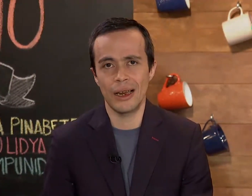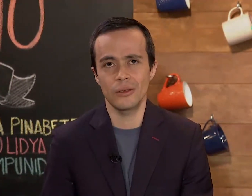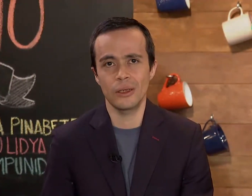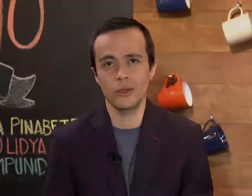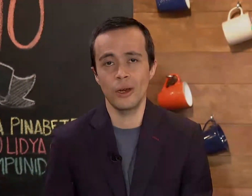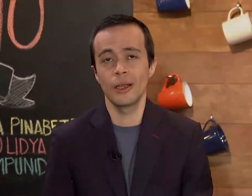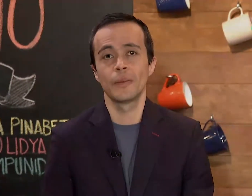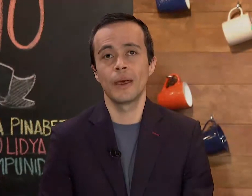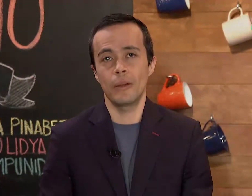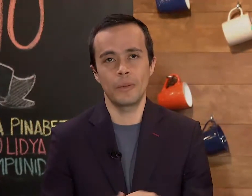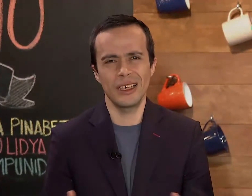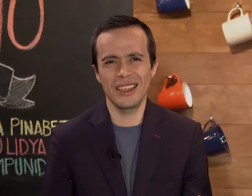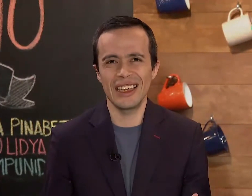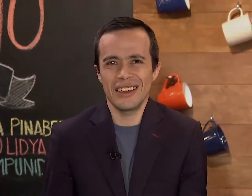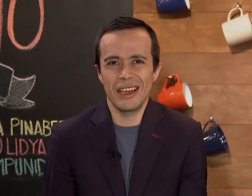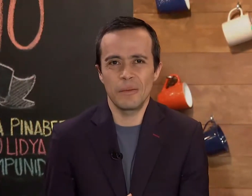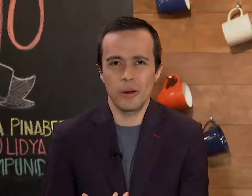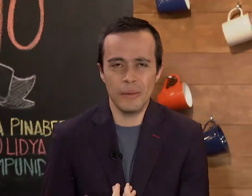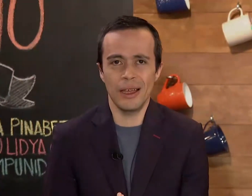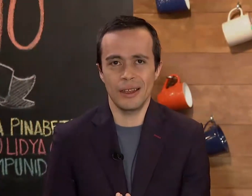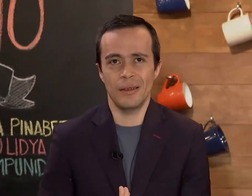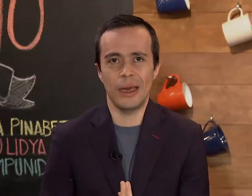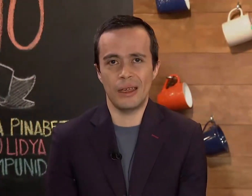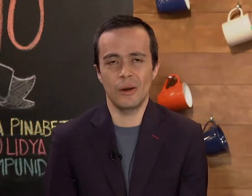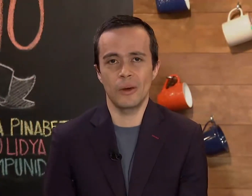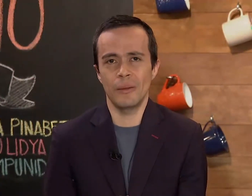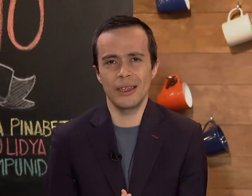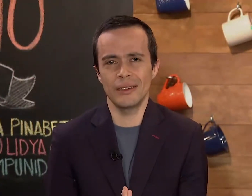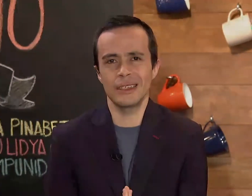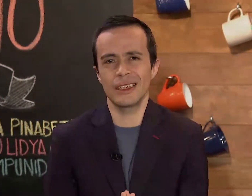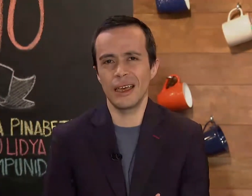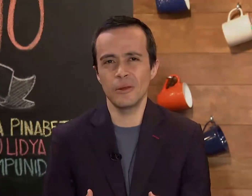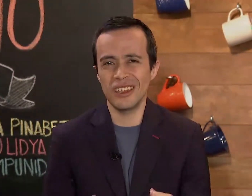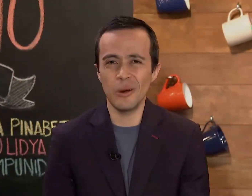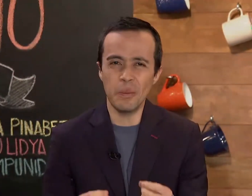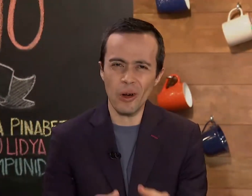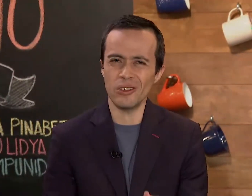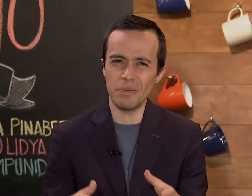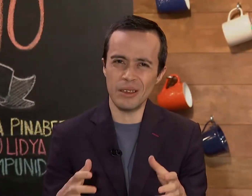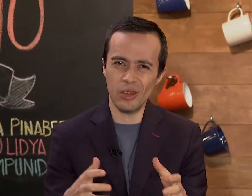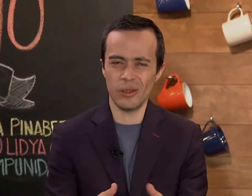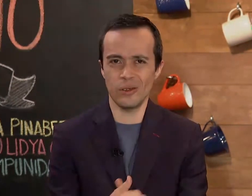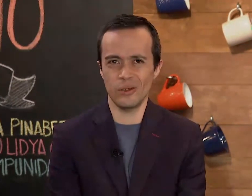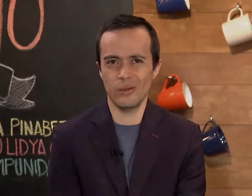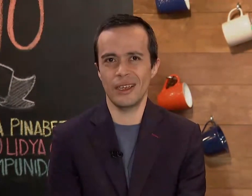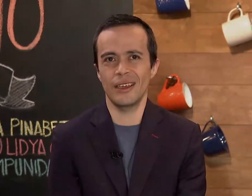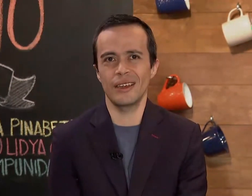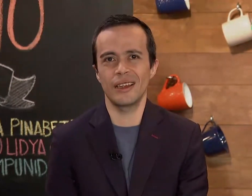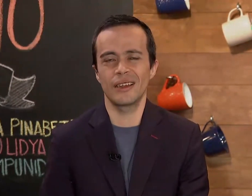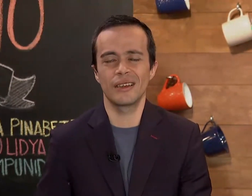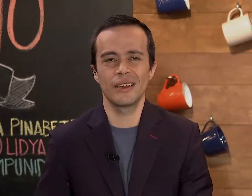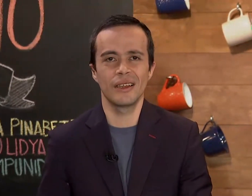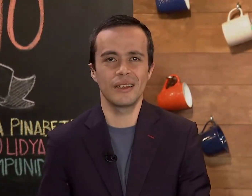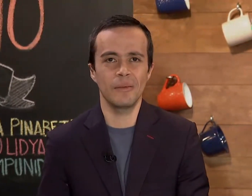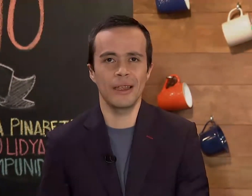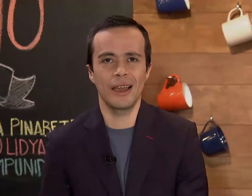que mandata la Constitución. Pero el presidente dice, el problema de México en buena medida es que hemos tenido pocos episodios, ¿no?, en